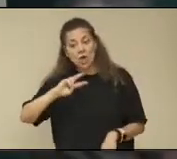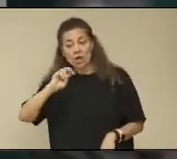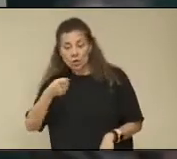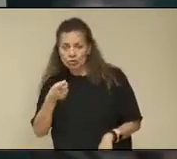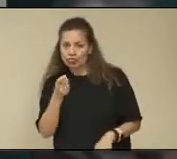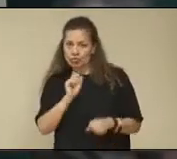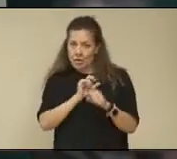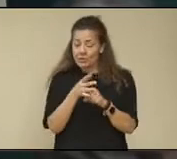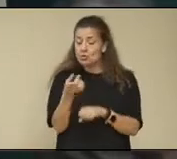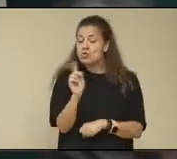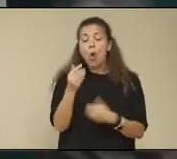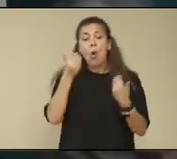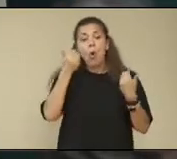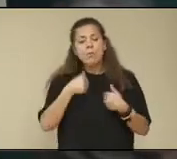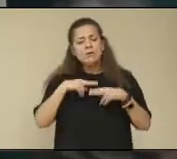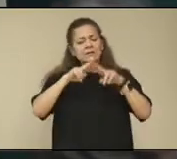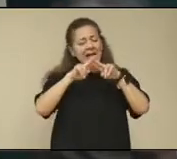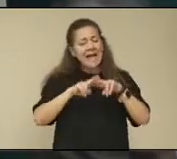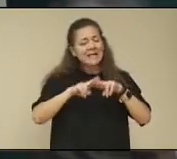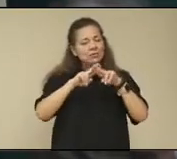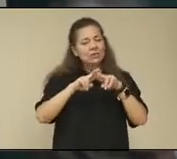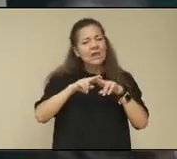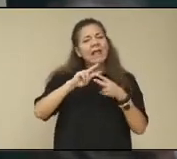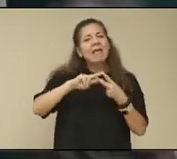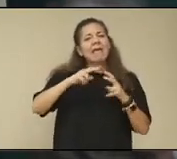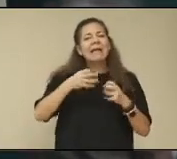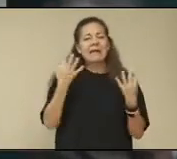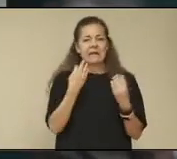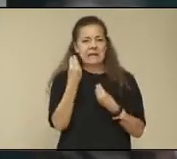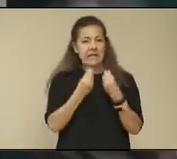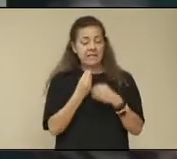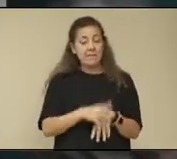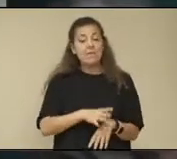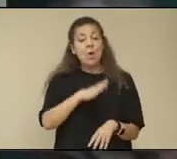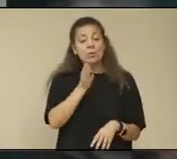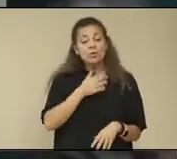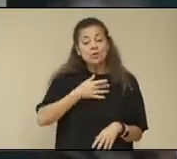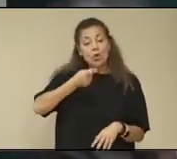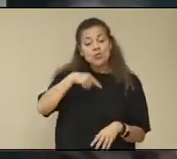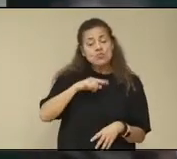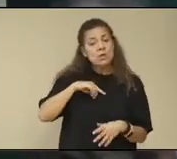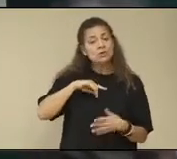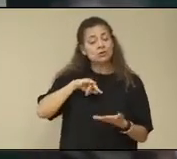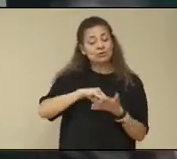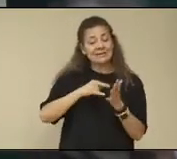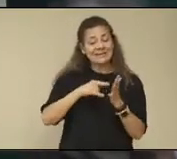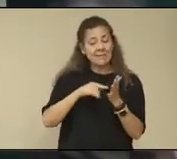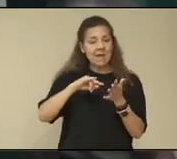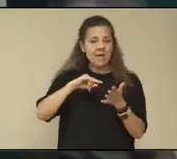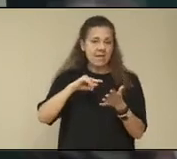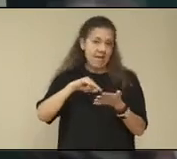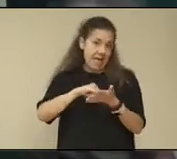humanos era estudiar la función de los genes. Para eso, con nuestro sistema de ingeniería genética, lo que uno